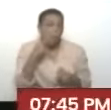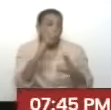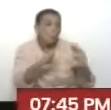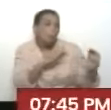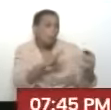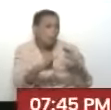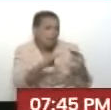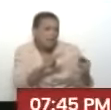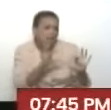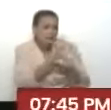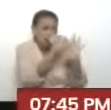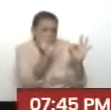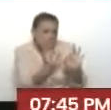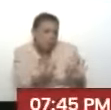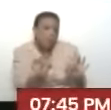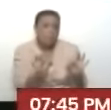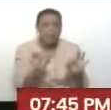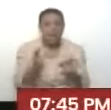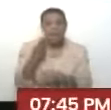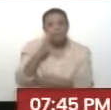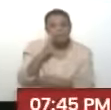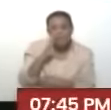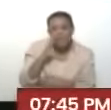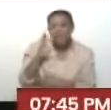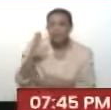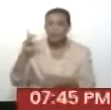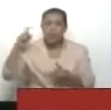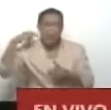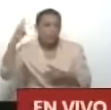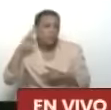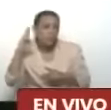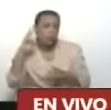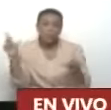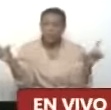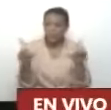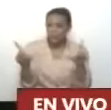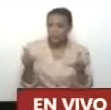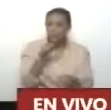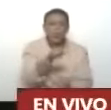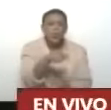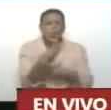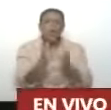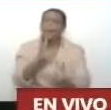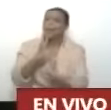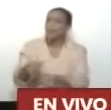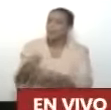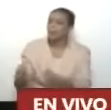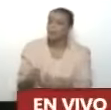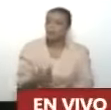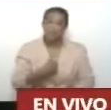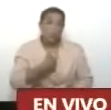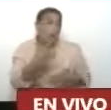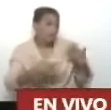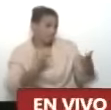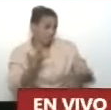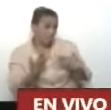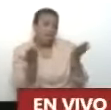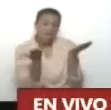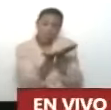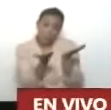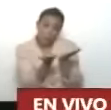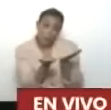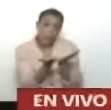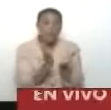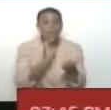comunicando a través de las redes sociales, la radio y la televisión. ¿Qué comunicaría? Comunicaría las actividades